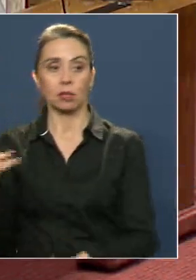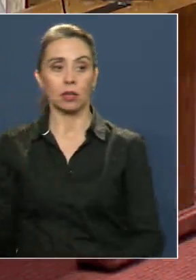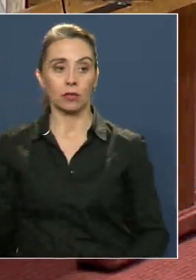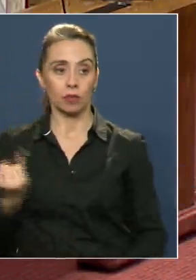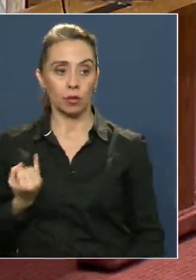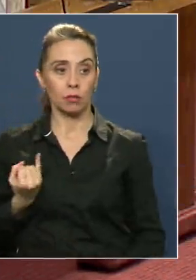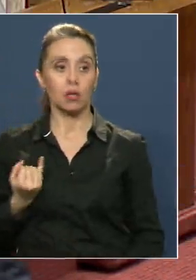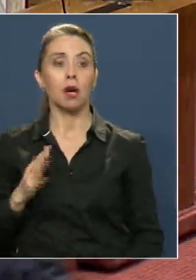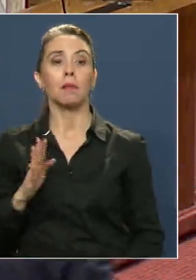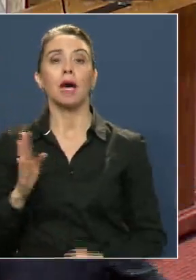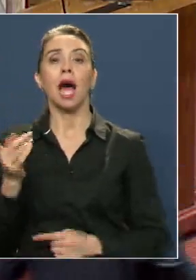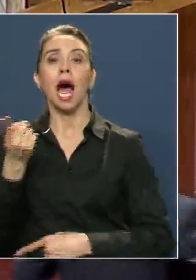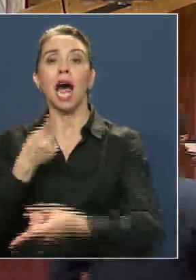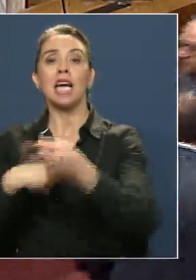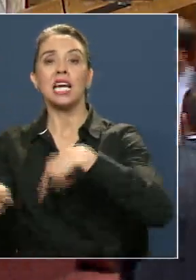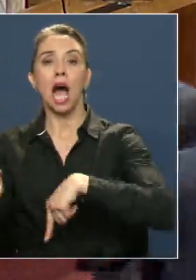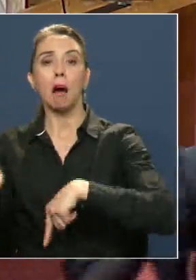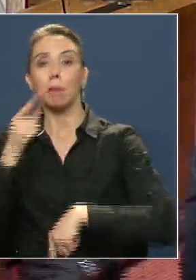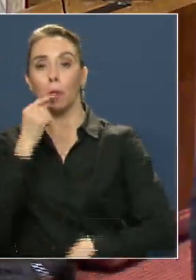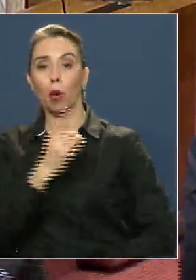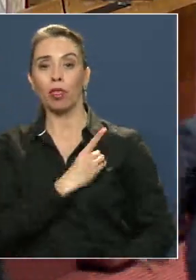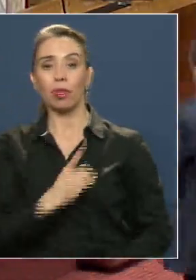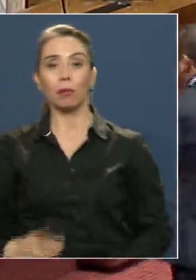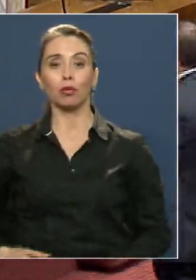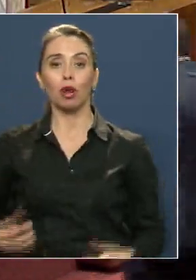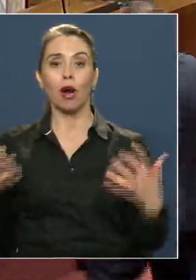Bueno, hay un cambio en el diputado informante.